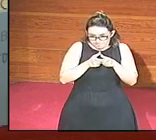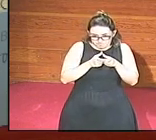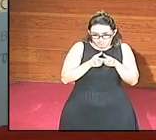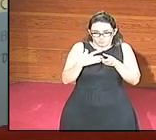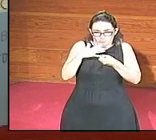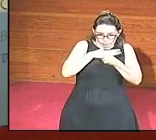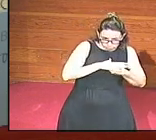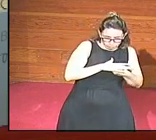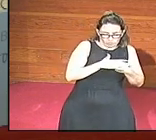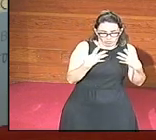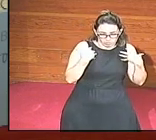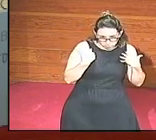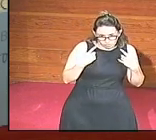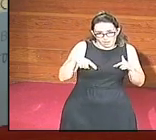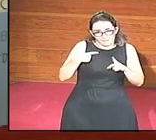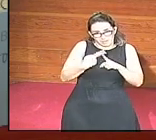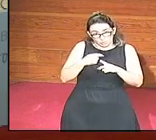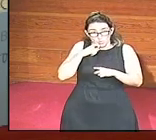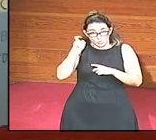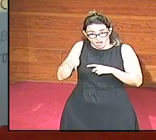a Ucrania, pues esta gente